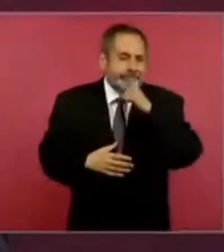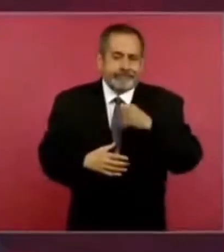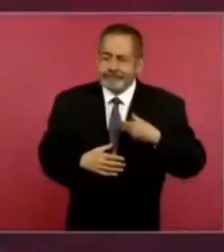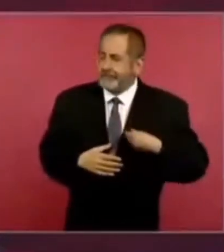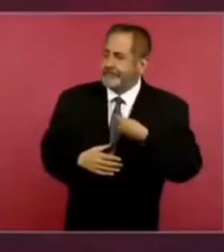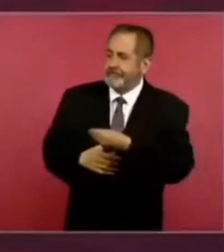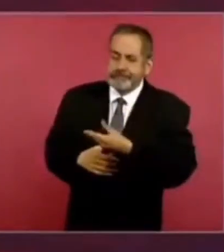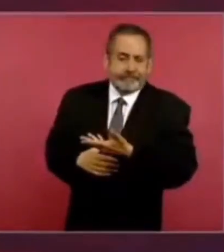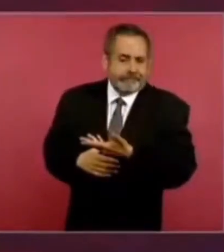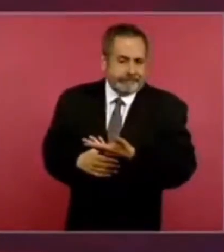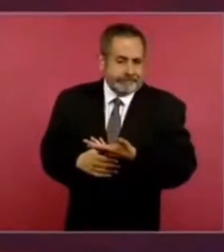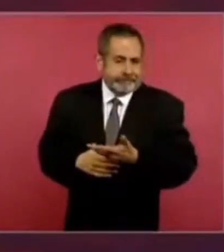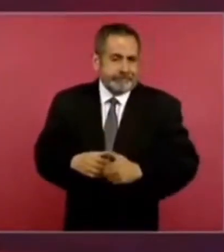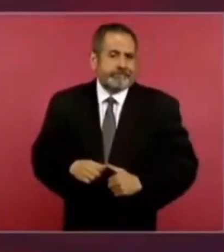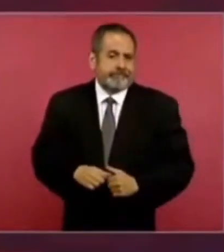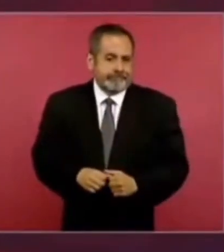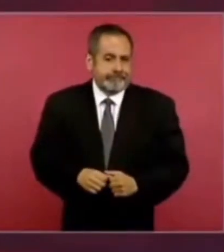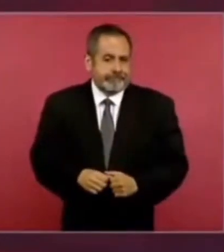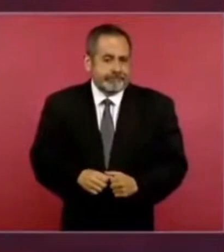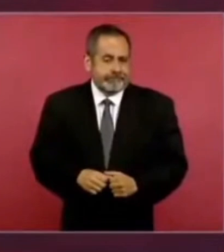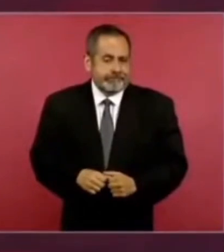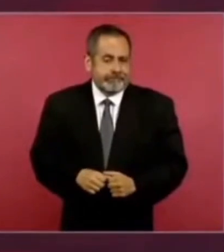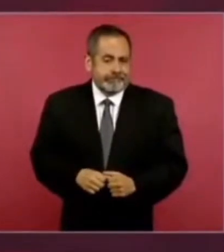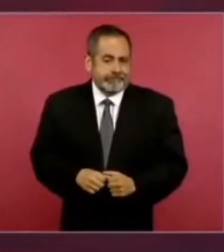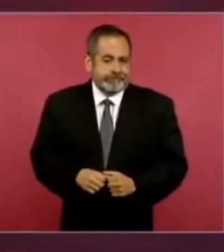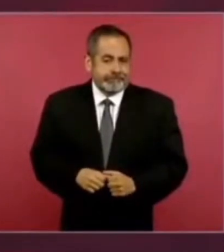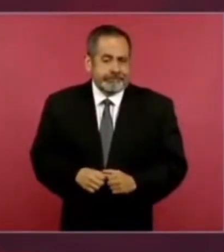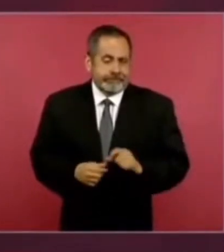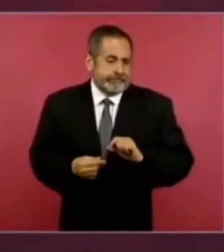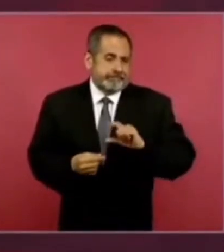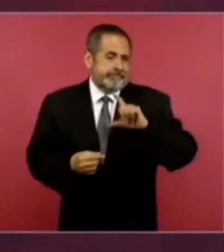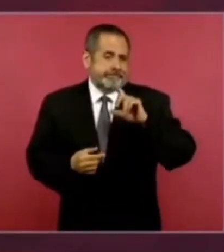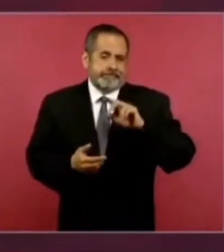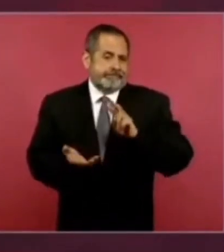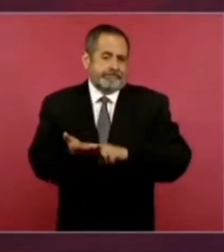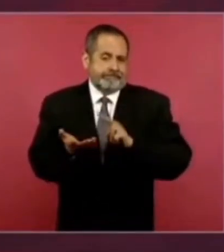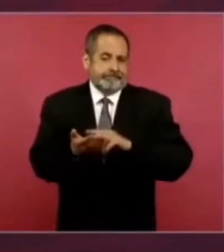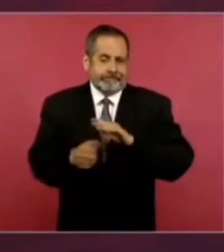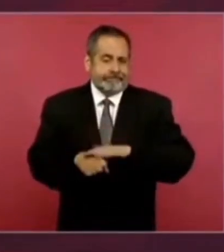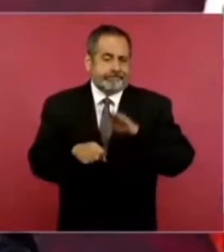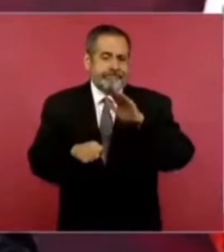que estaban en manos de empresas extranjeras